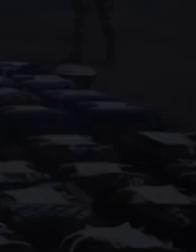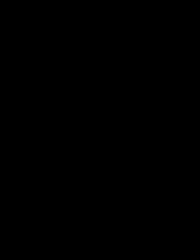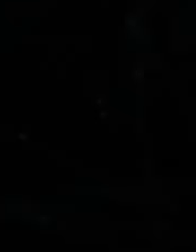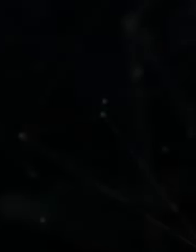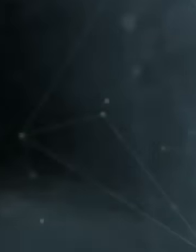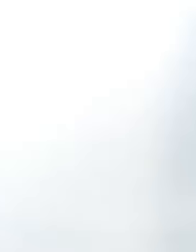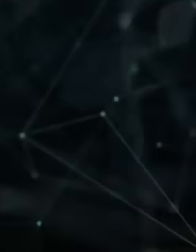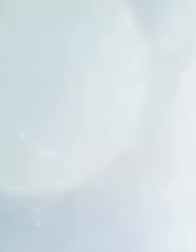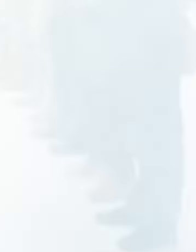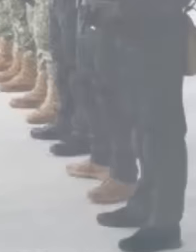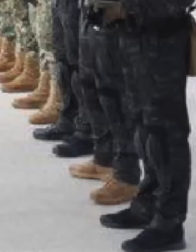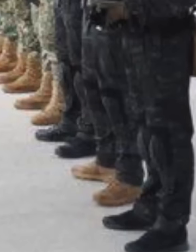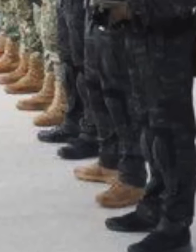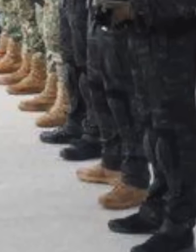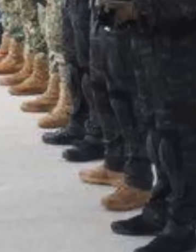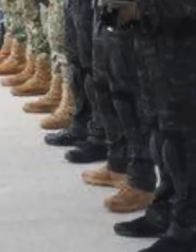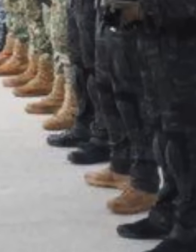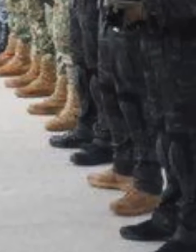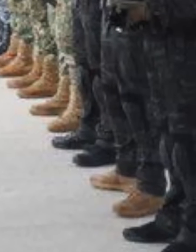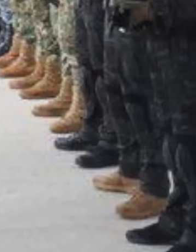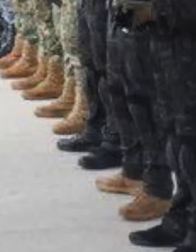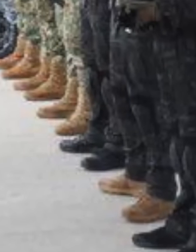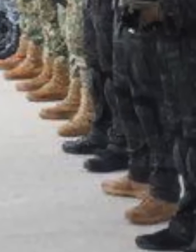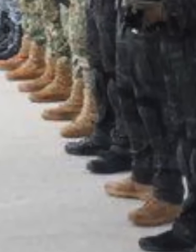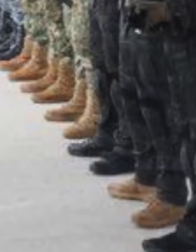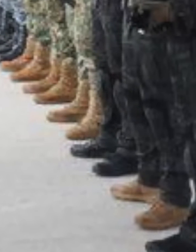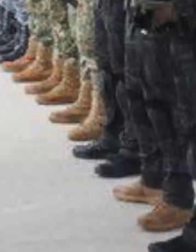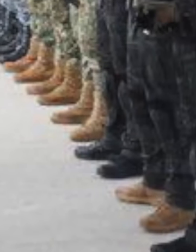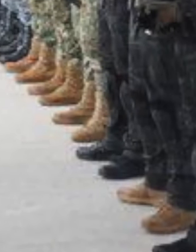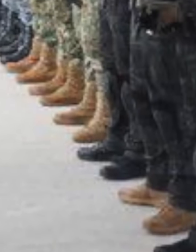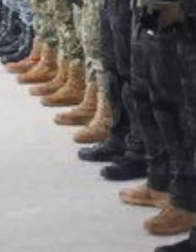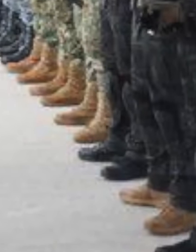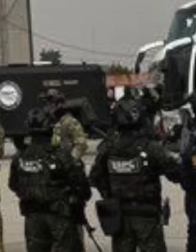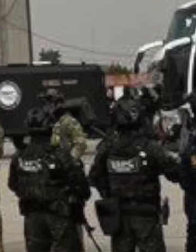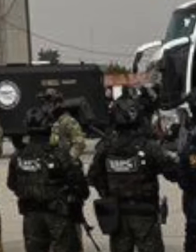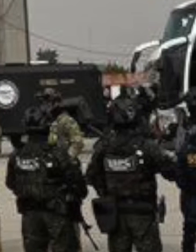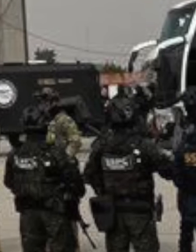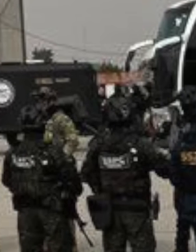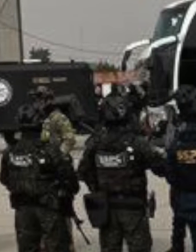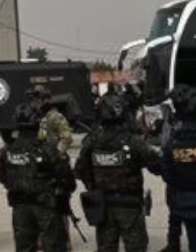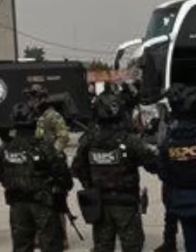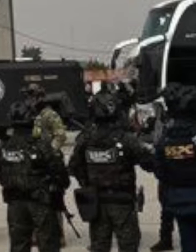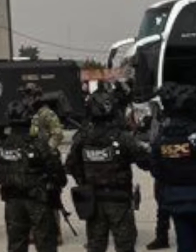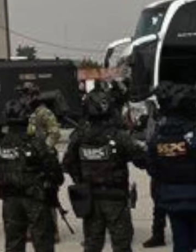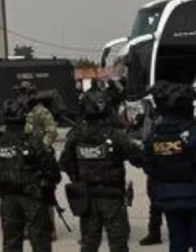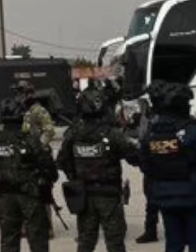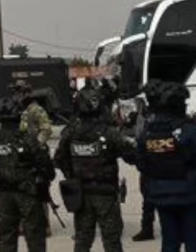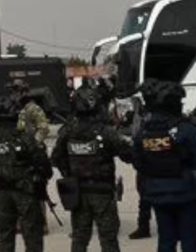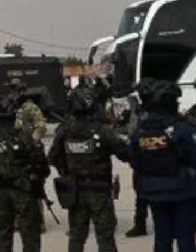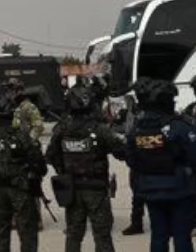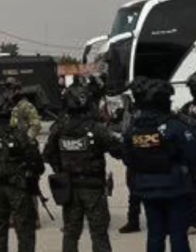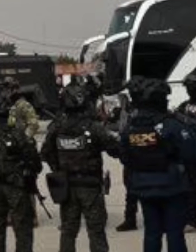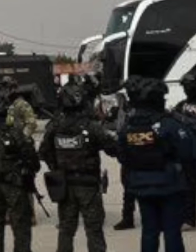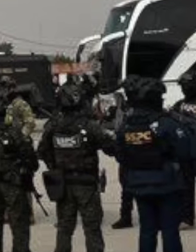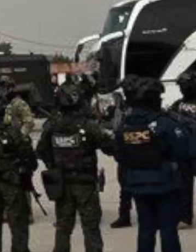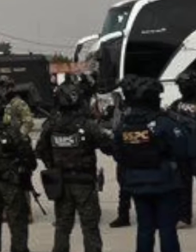reciente de esta eficacia es el traslado histórico que acaba de ocurrir. En una operación quirúrgica y sin precedentes, se